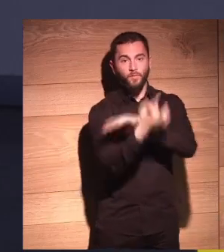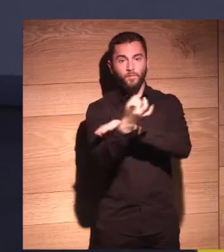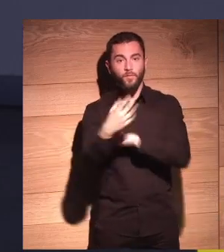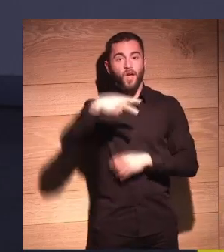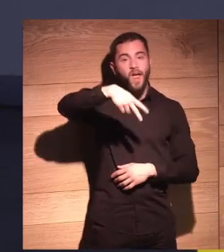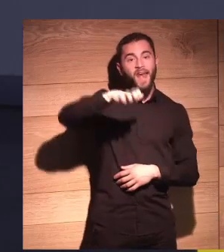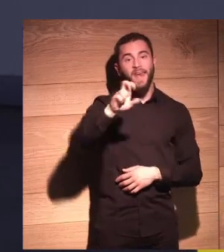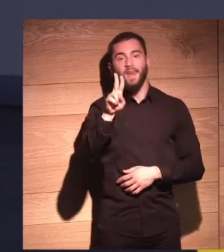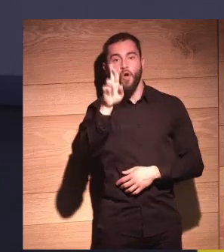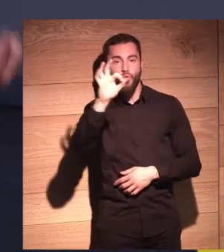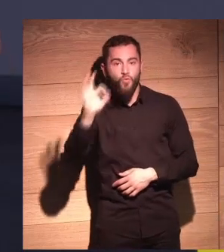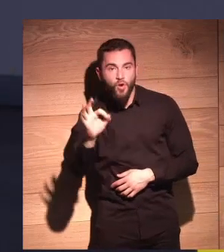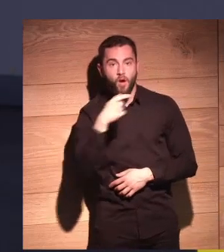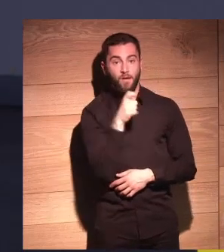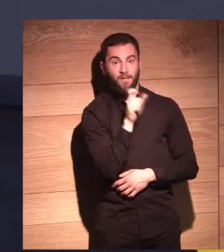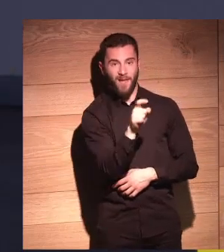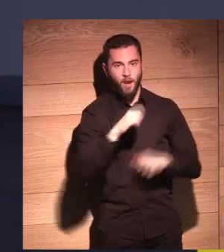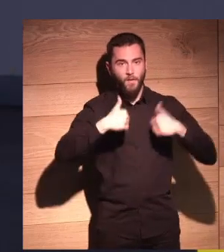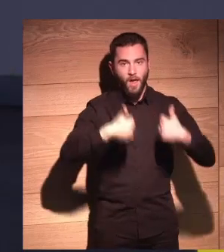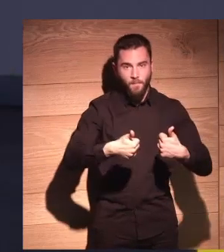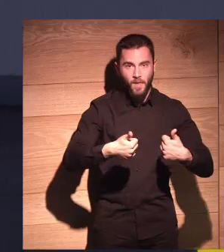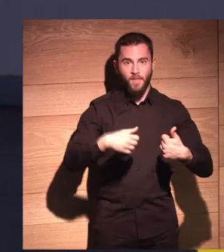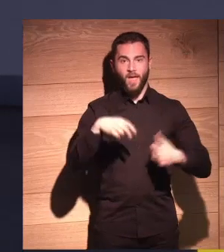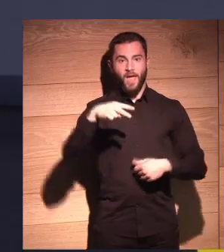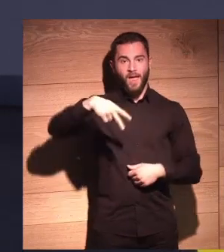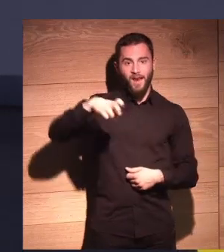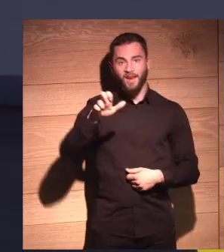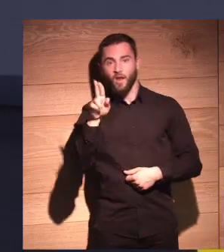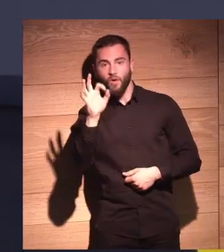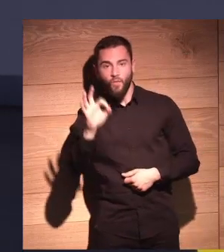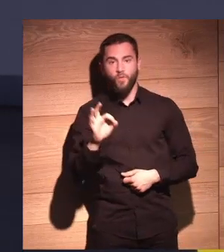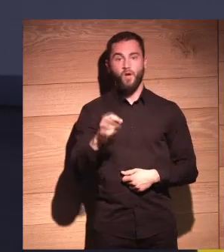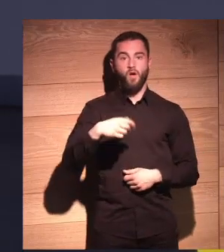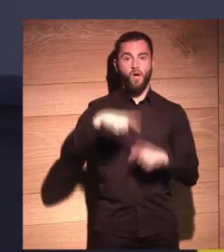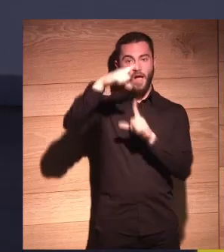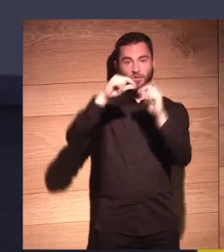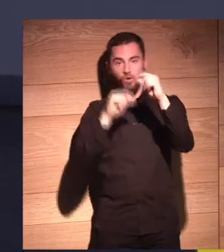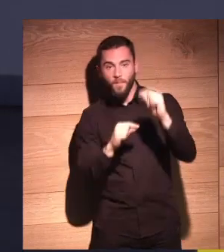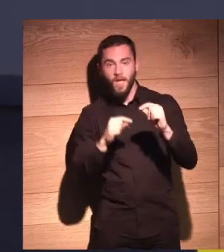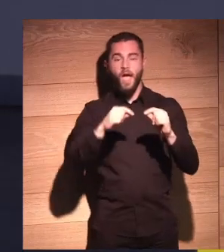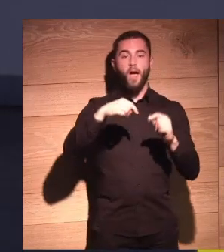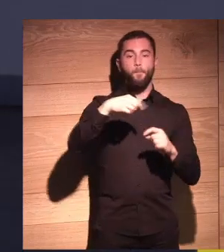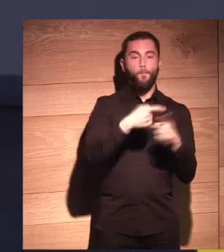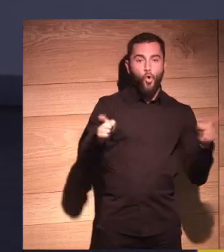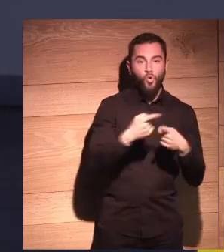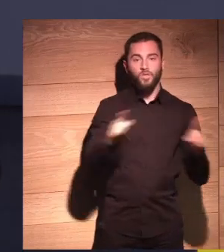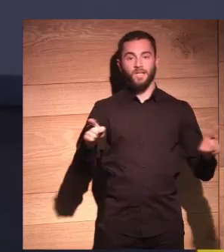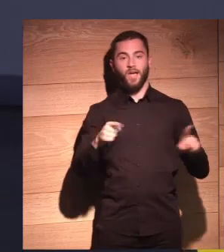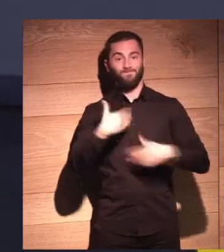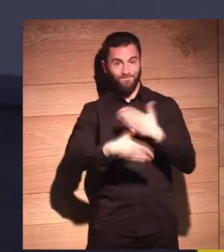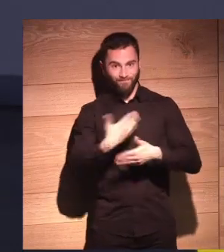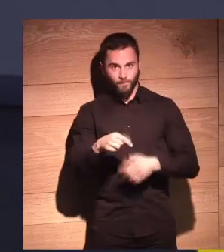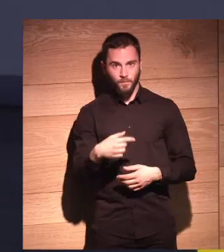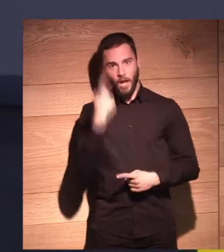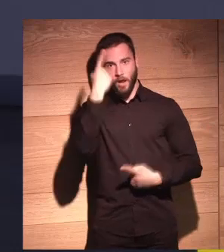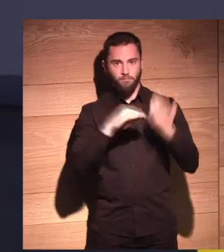¿no? Neurogastronomía, neuromúsica, neuroeducación. Eso unas veces es